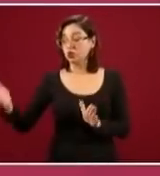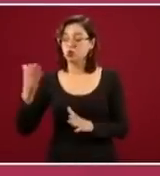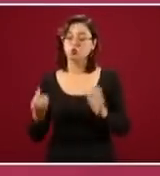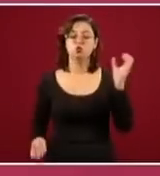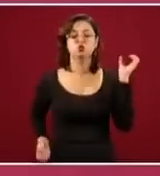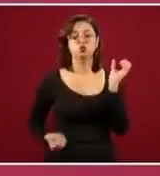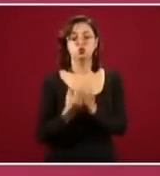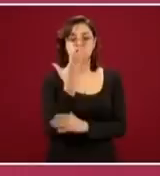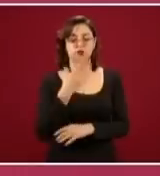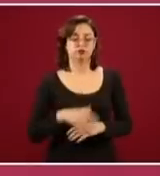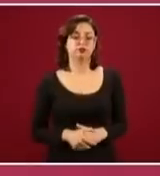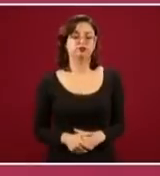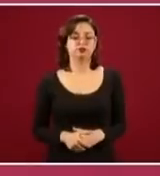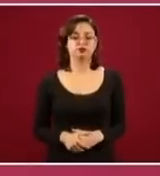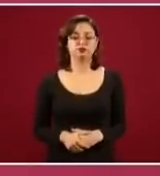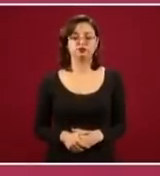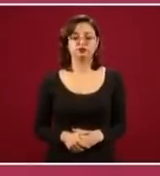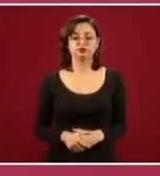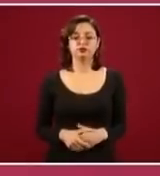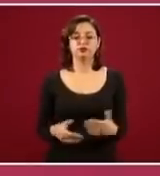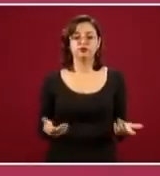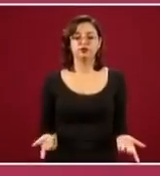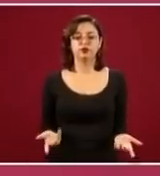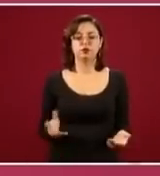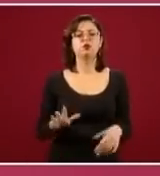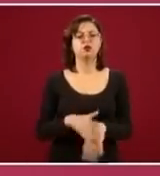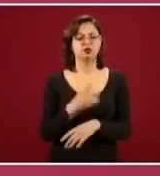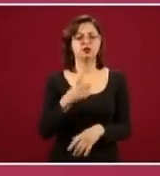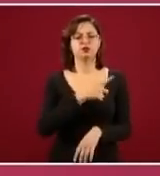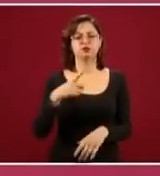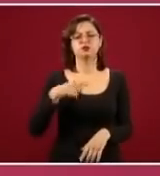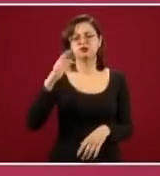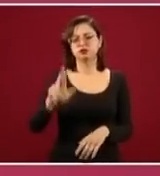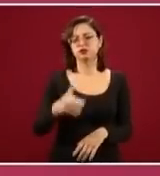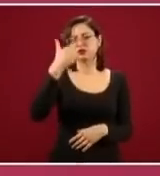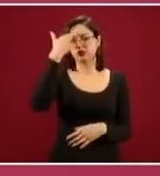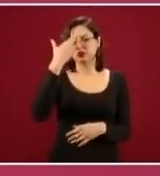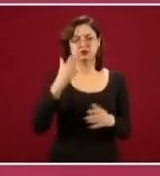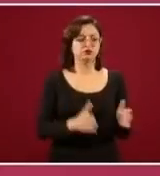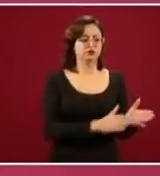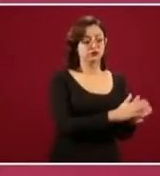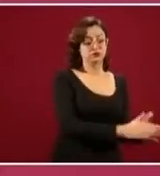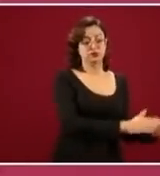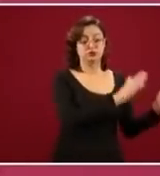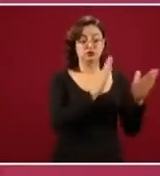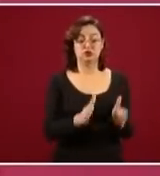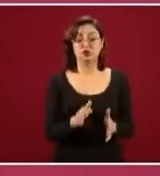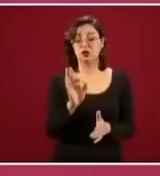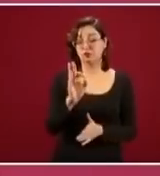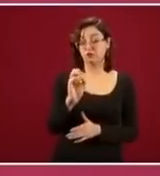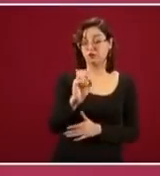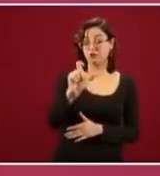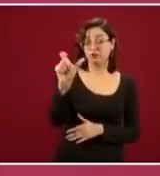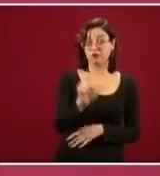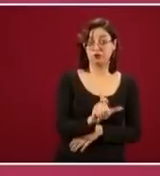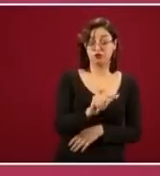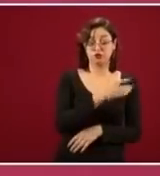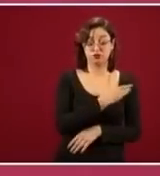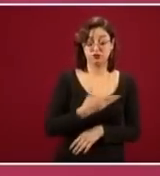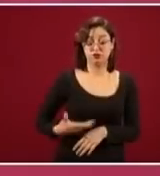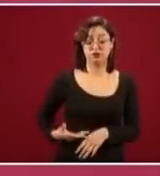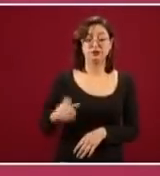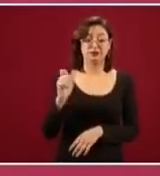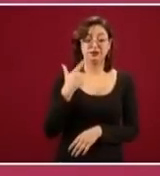siguió lo mismo con Fox, que significaba la llegada del cambio.